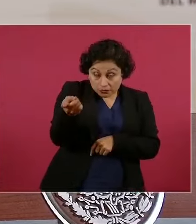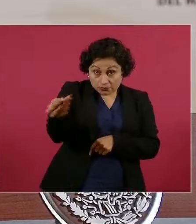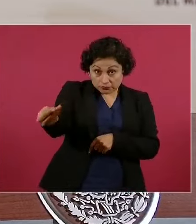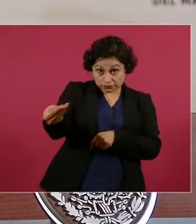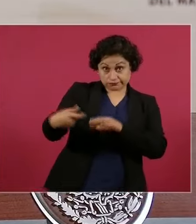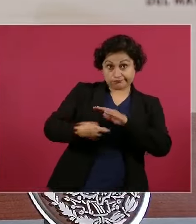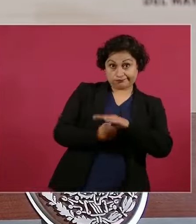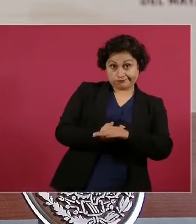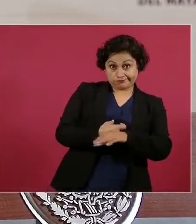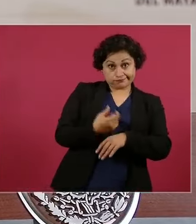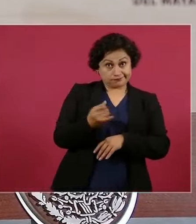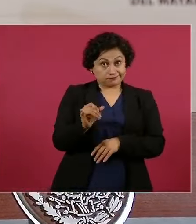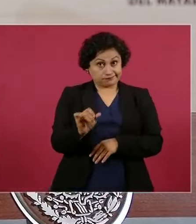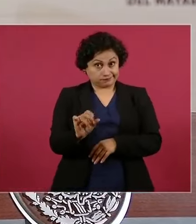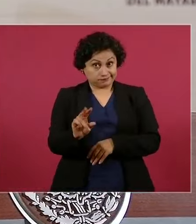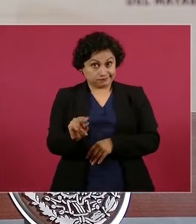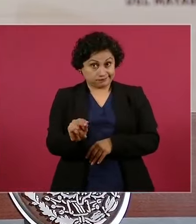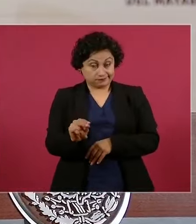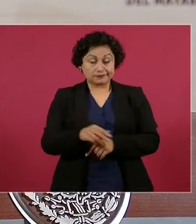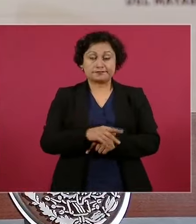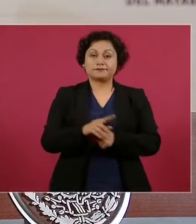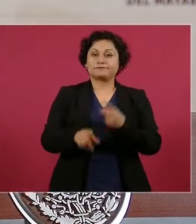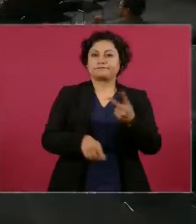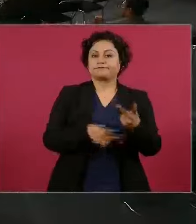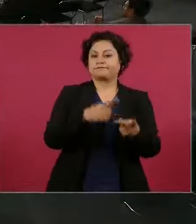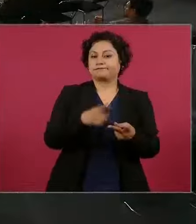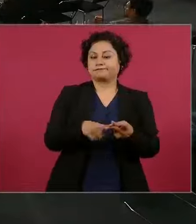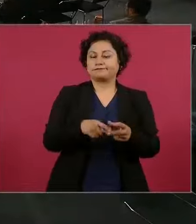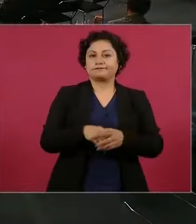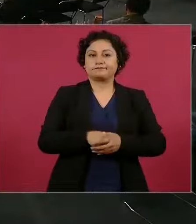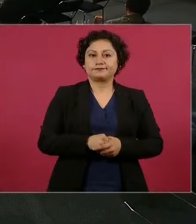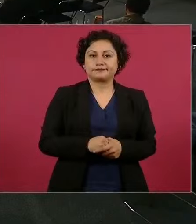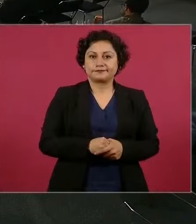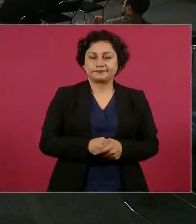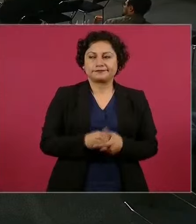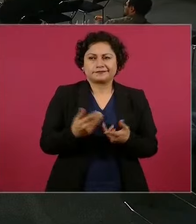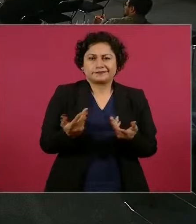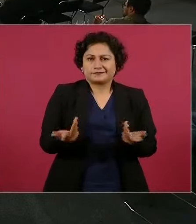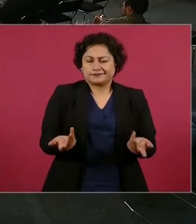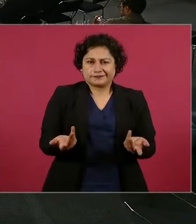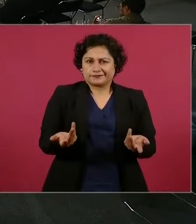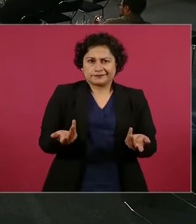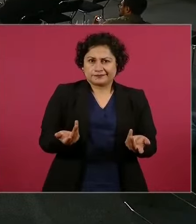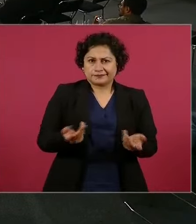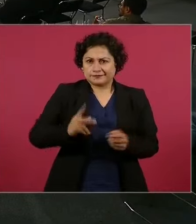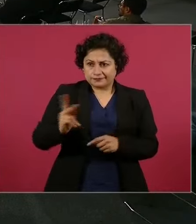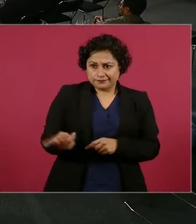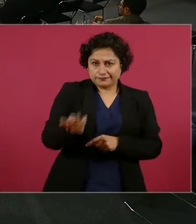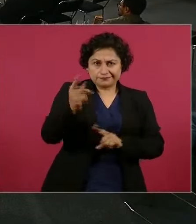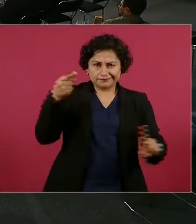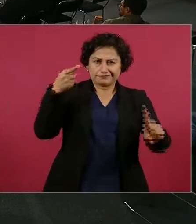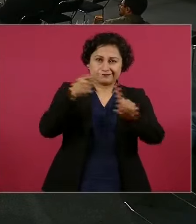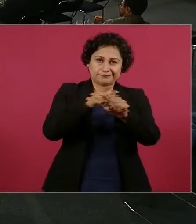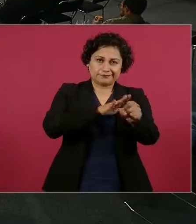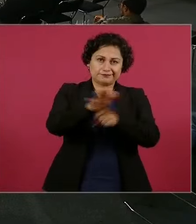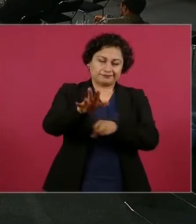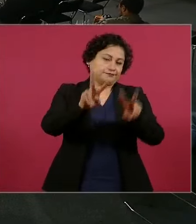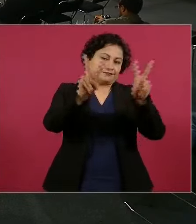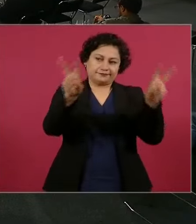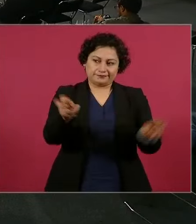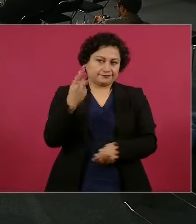más periodistas hicieran ese ejercicio, las cosas cambiarían y me parece que está muy bien. Yo sé que te queda muy poco tiempo, pero más allá adelante, de